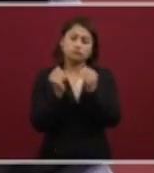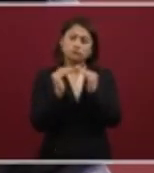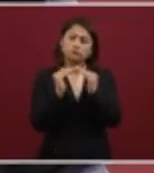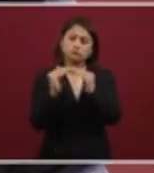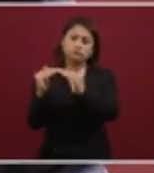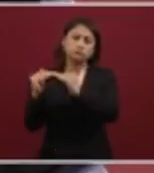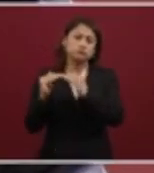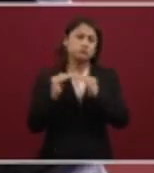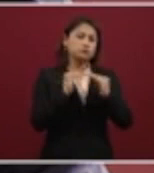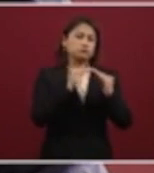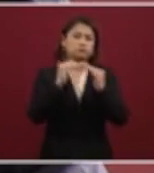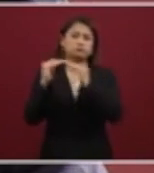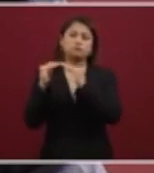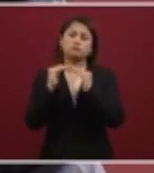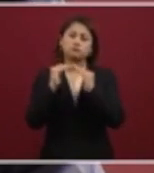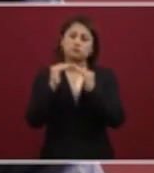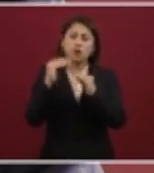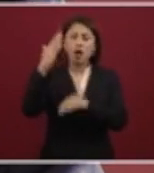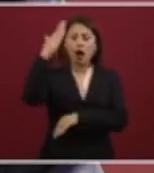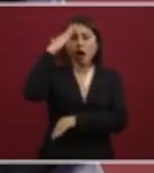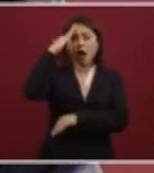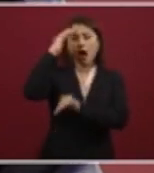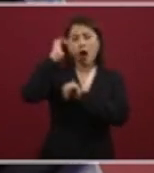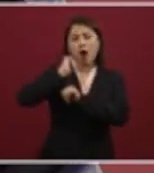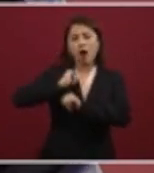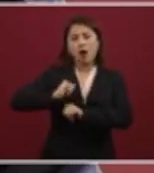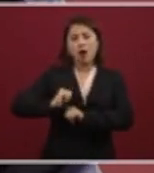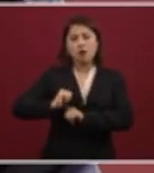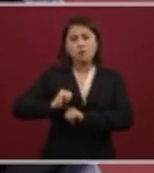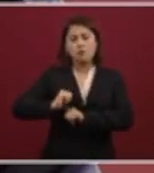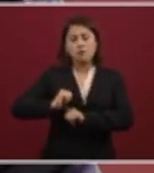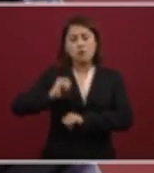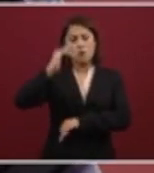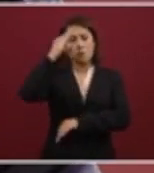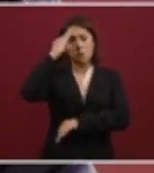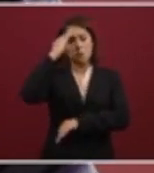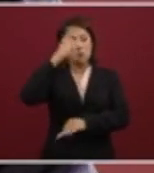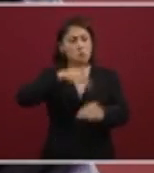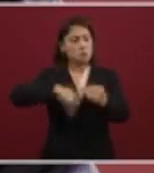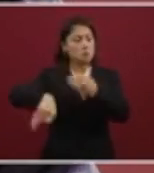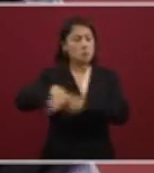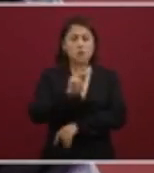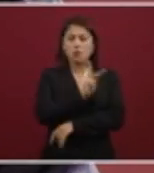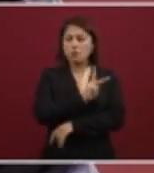tenemos la misma autoridad y valemos lo mismo todos los ciudadanos.